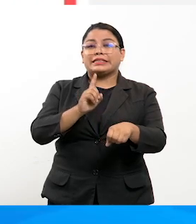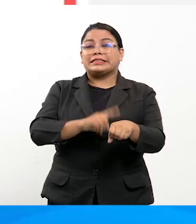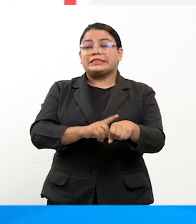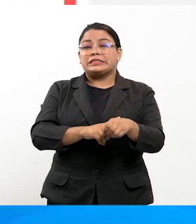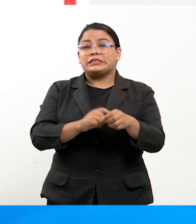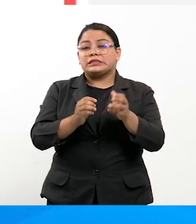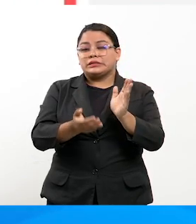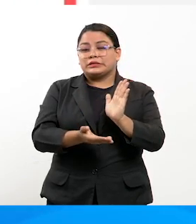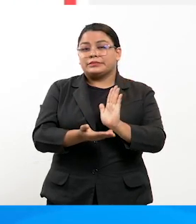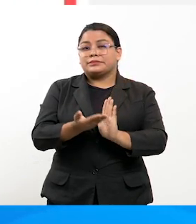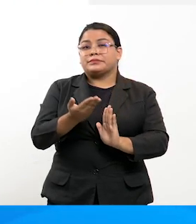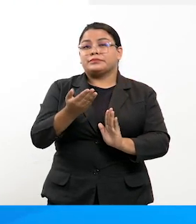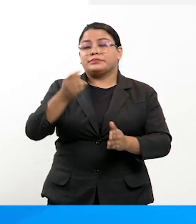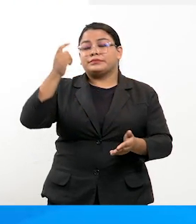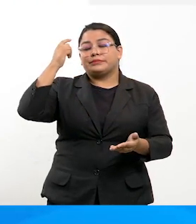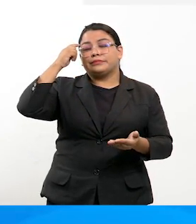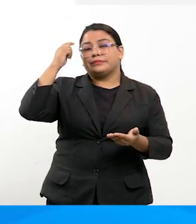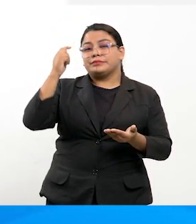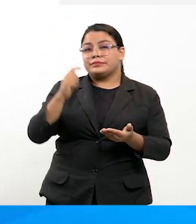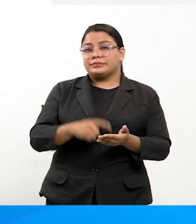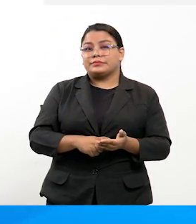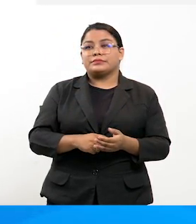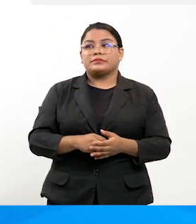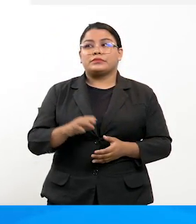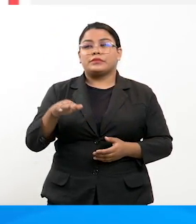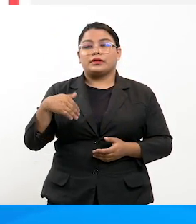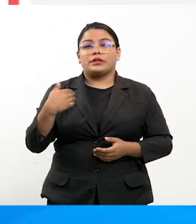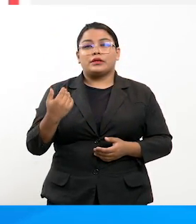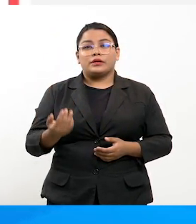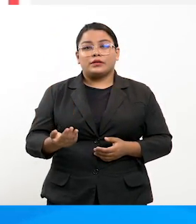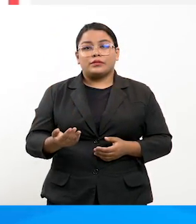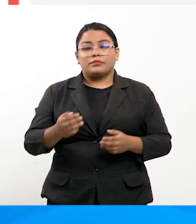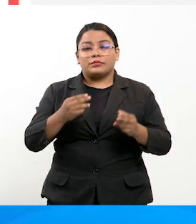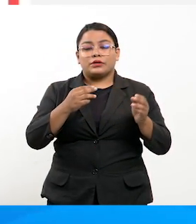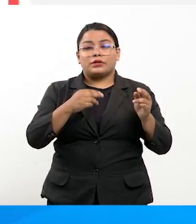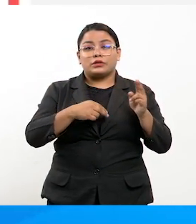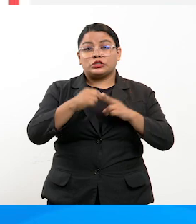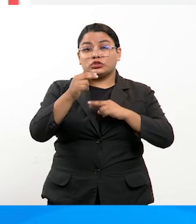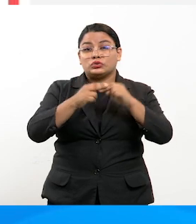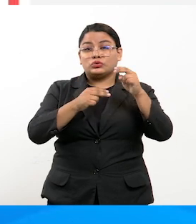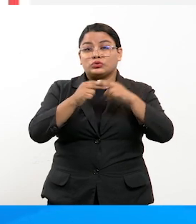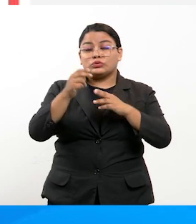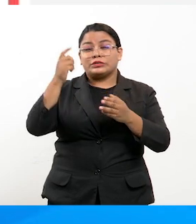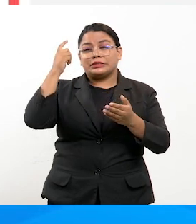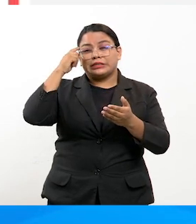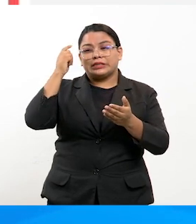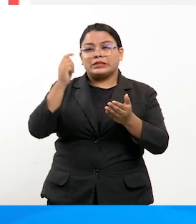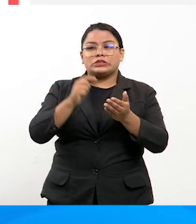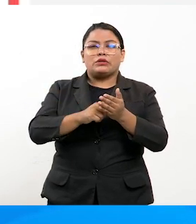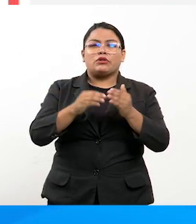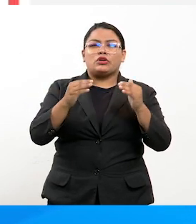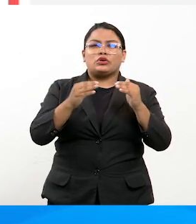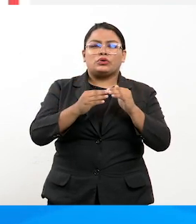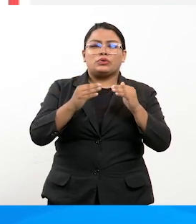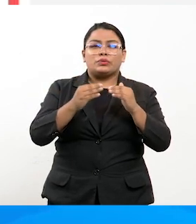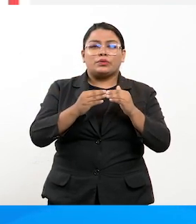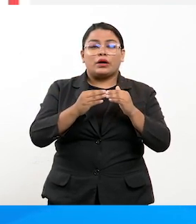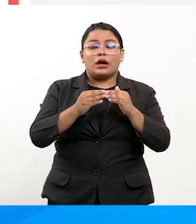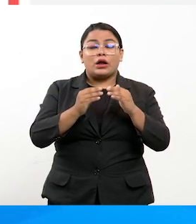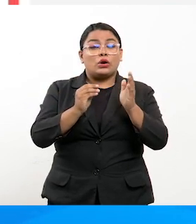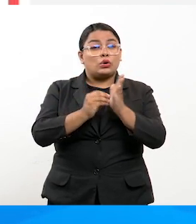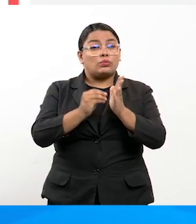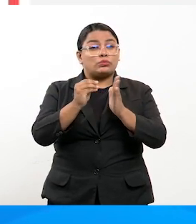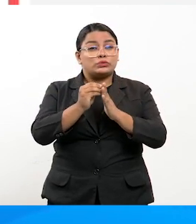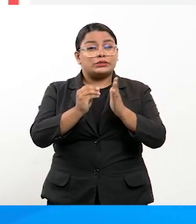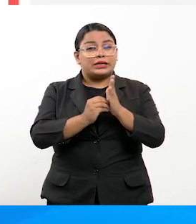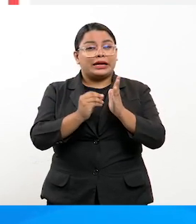el desarrollo de la prueba. Luego, la estructura de la prueba, así como la asignación de